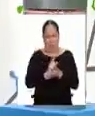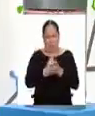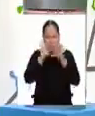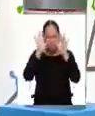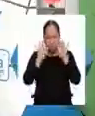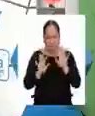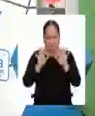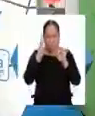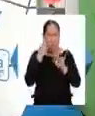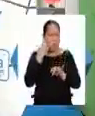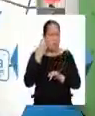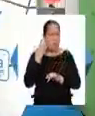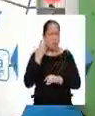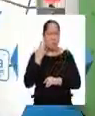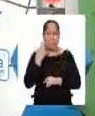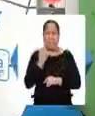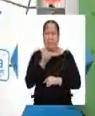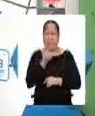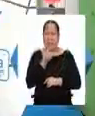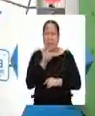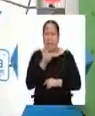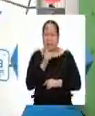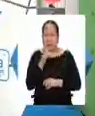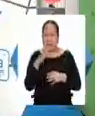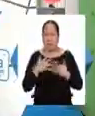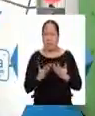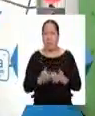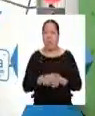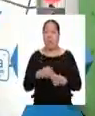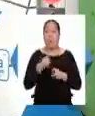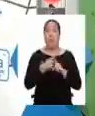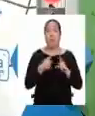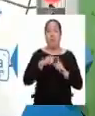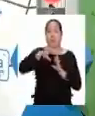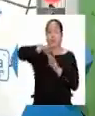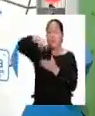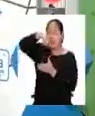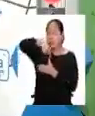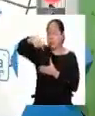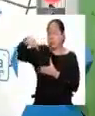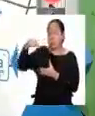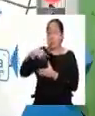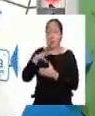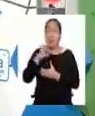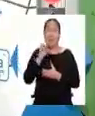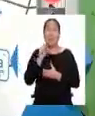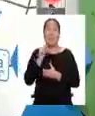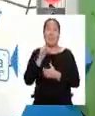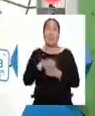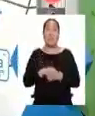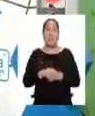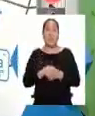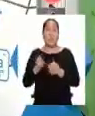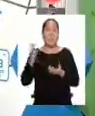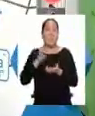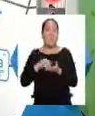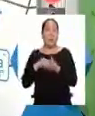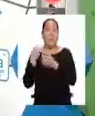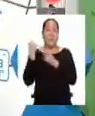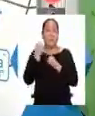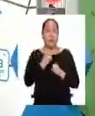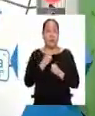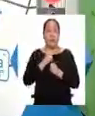imposible. Eso es verdad, pero lo que está sucediendo en el planeta es que las estaciones están siendo más intensas. El